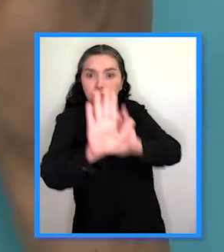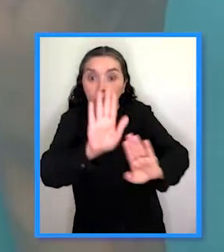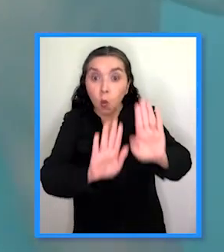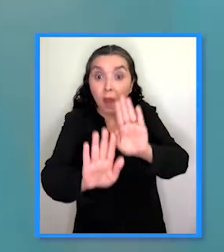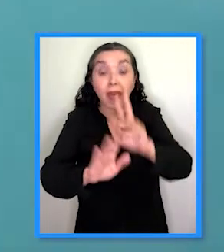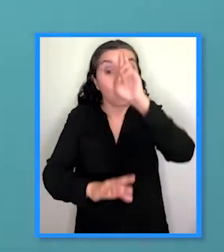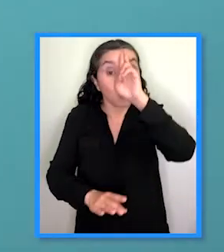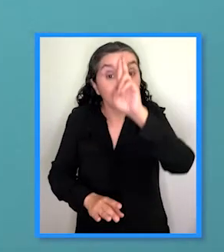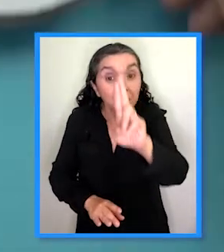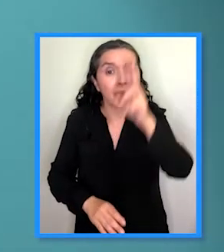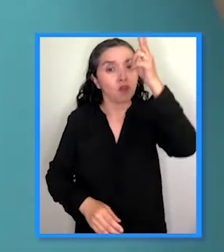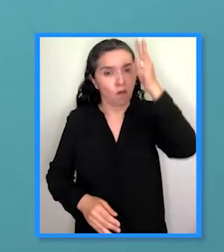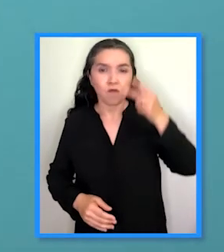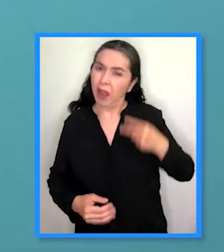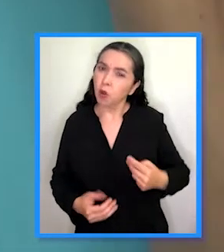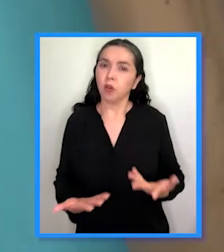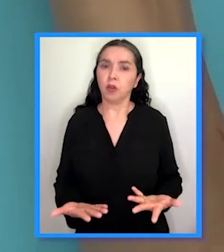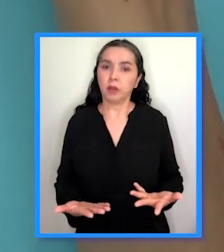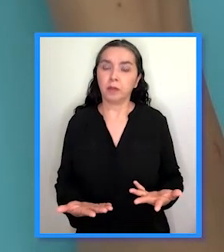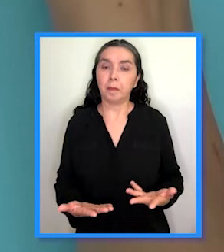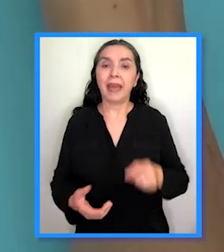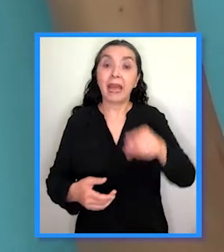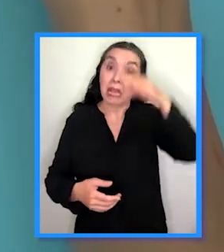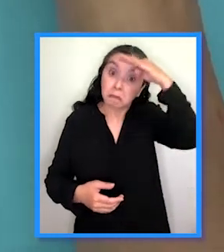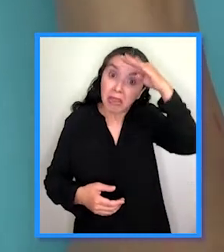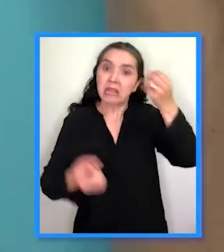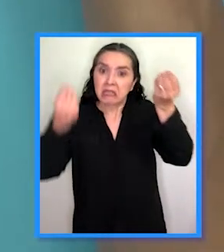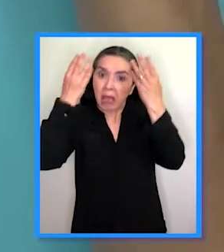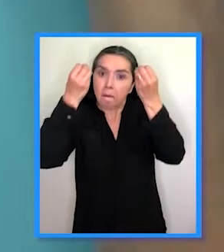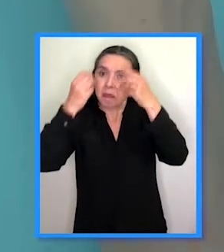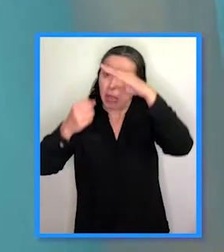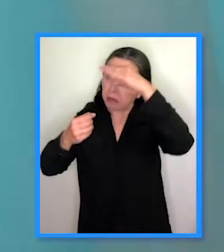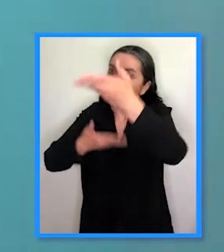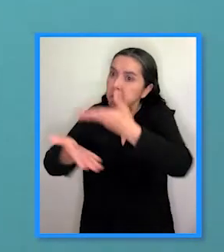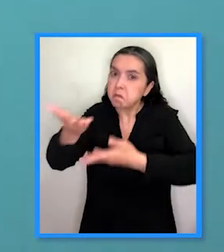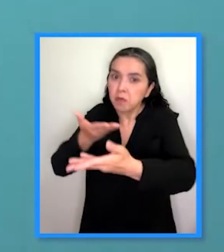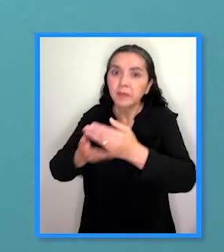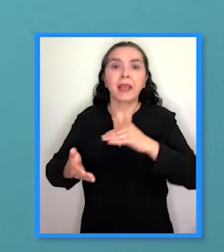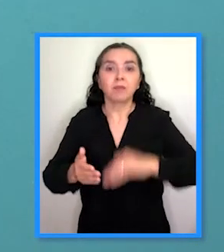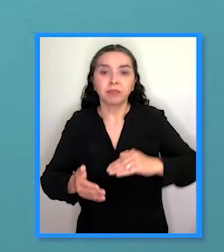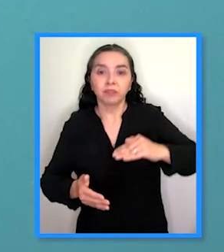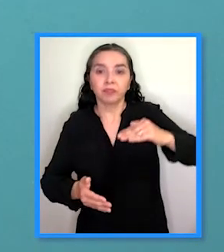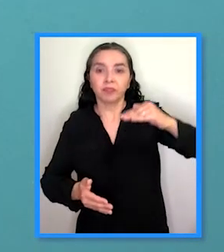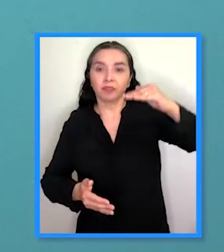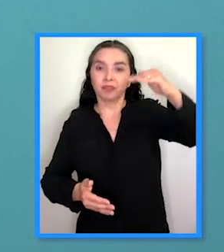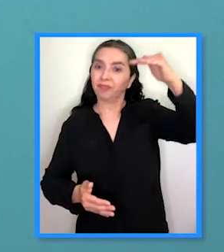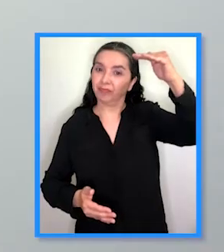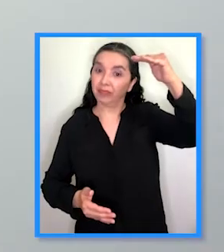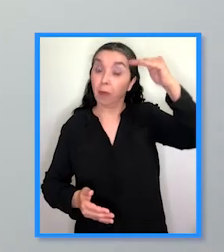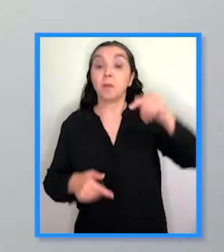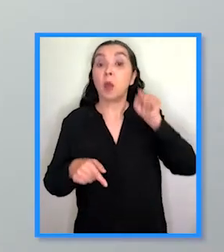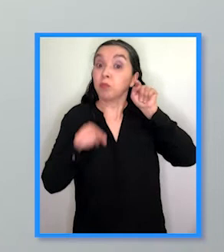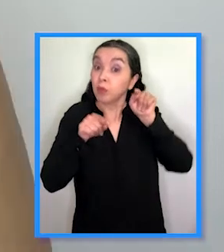se les respete y valore, y a que puedan aprender de sus propias experiencias y las de los demás en cada etapa de su crecimiento.